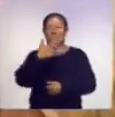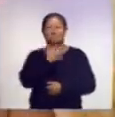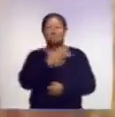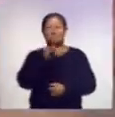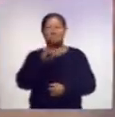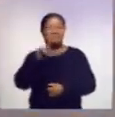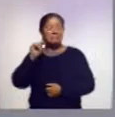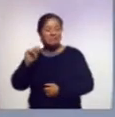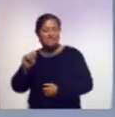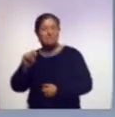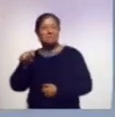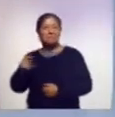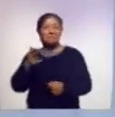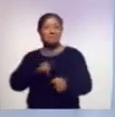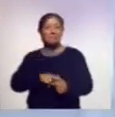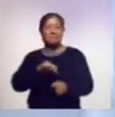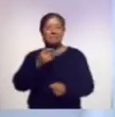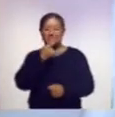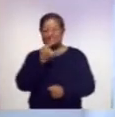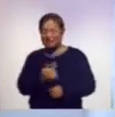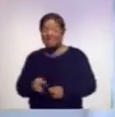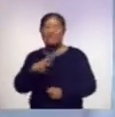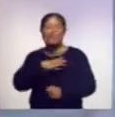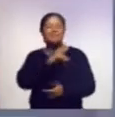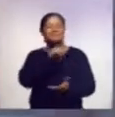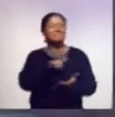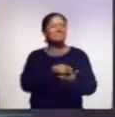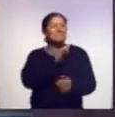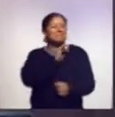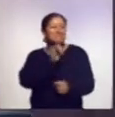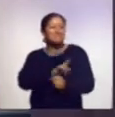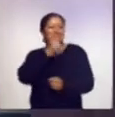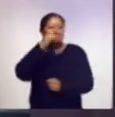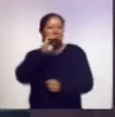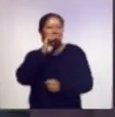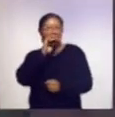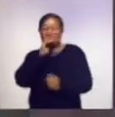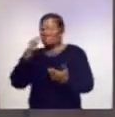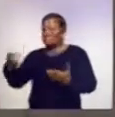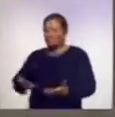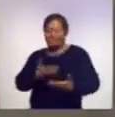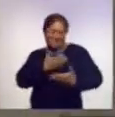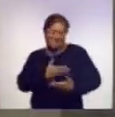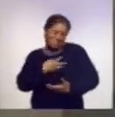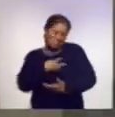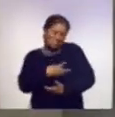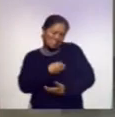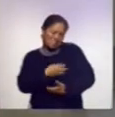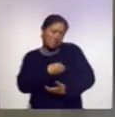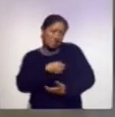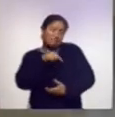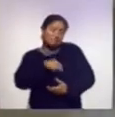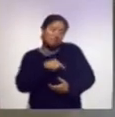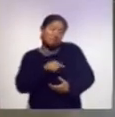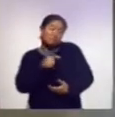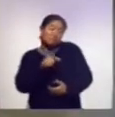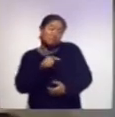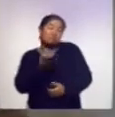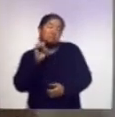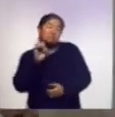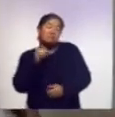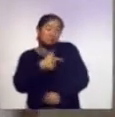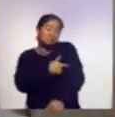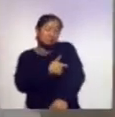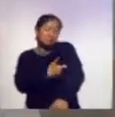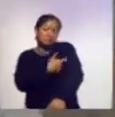de Tlaxcala, que también cuenta con un lugar especial para que las madres alimenten a sus pequeños que están en la unidad de cuidados intensivos,